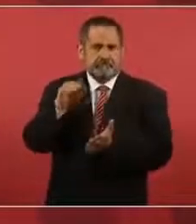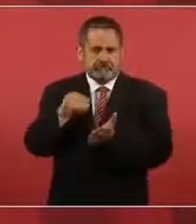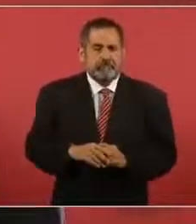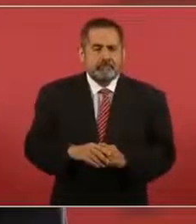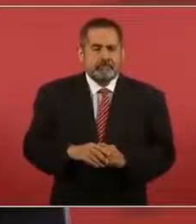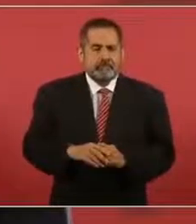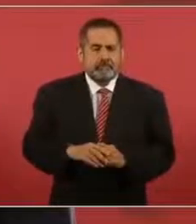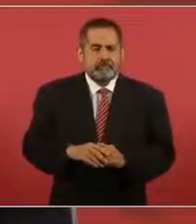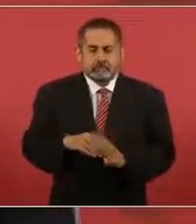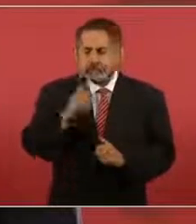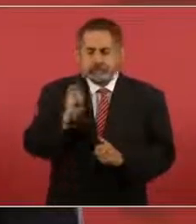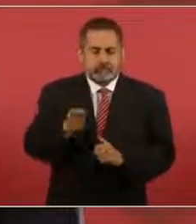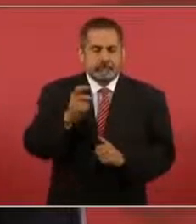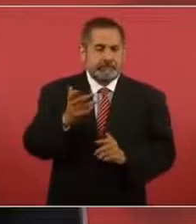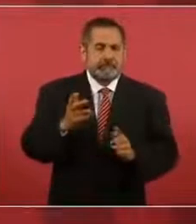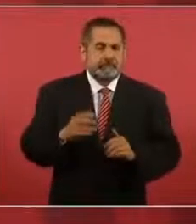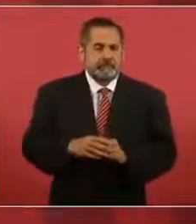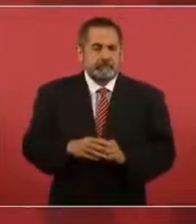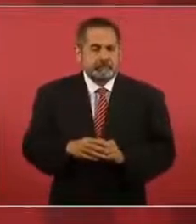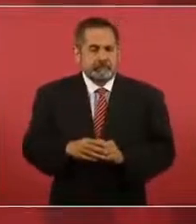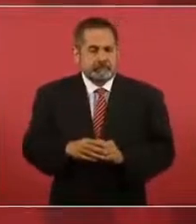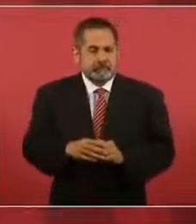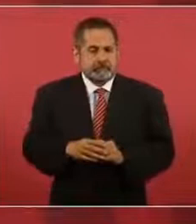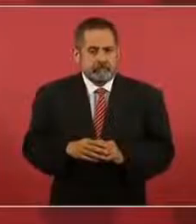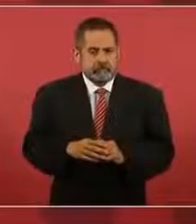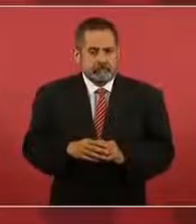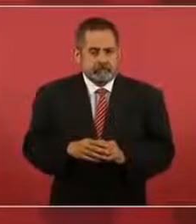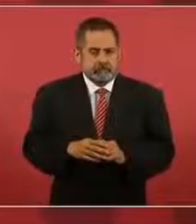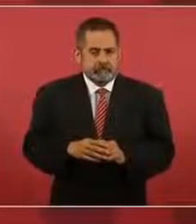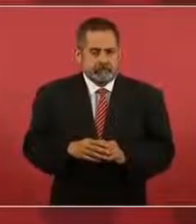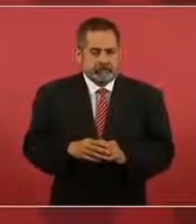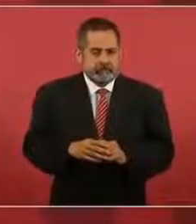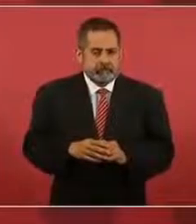1,000 millones de pesos. Entonces, es